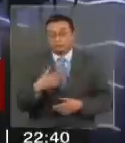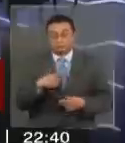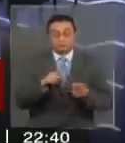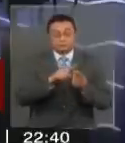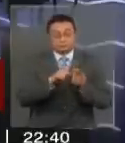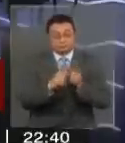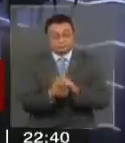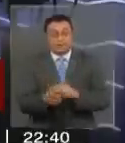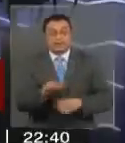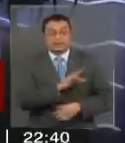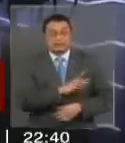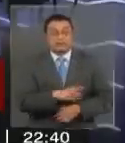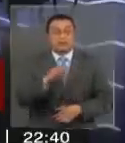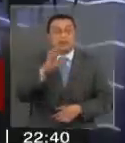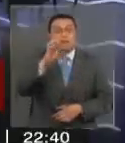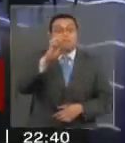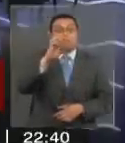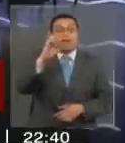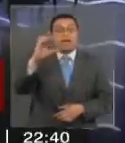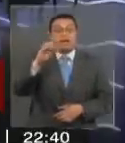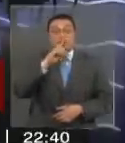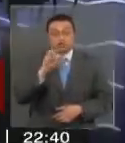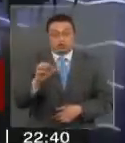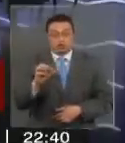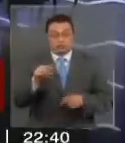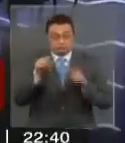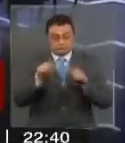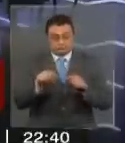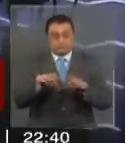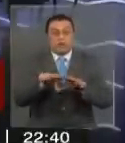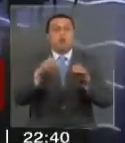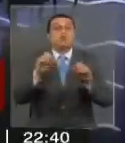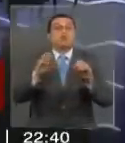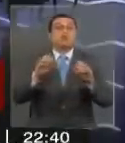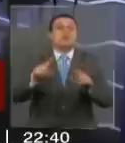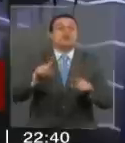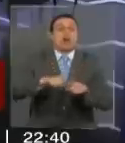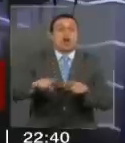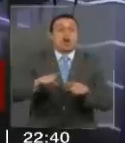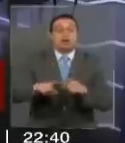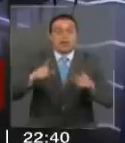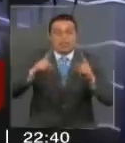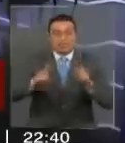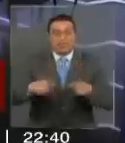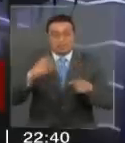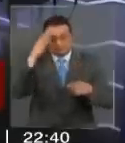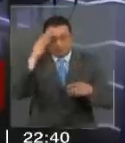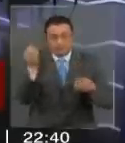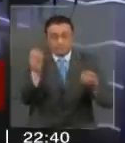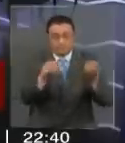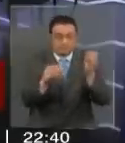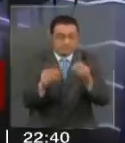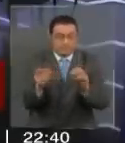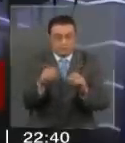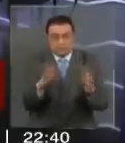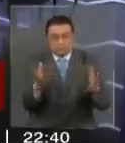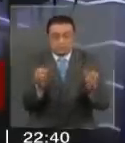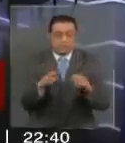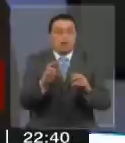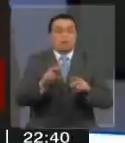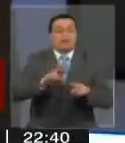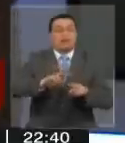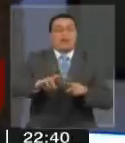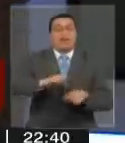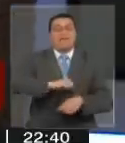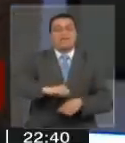La transición chilena fue un pacto. Y en ese pacto había muchas cosas que tuvieron que inventarse como formas grises para evitar